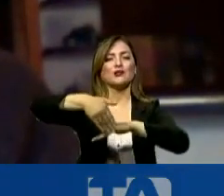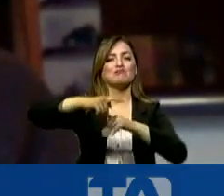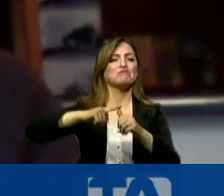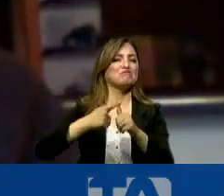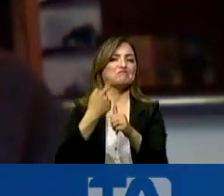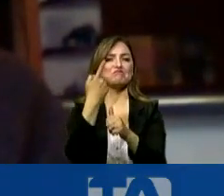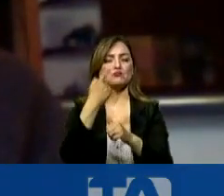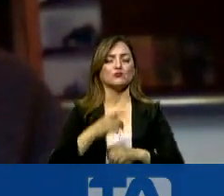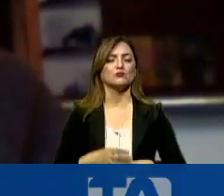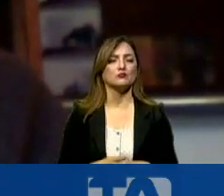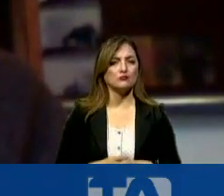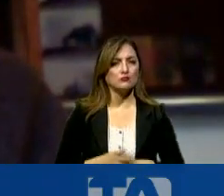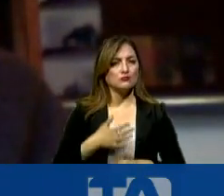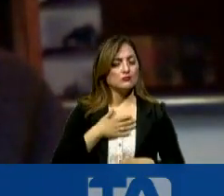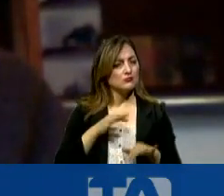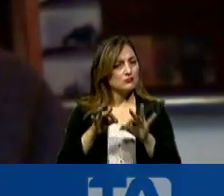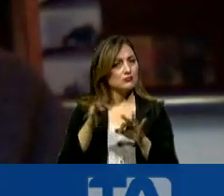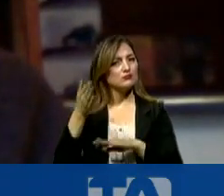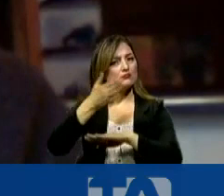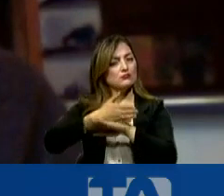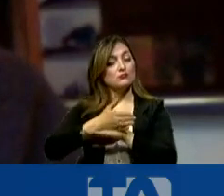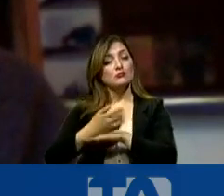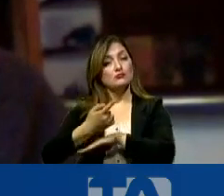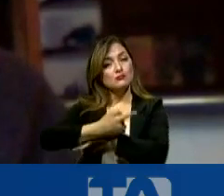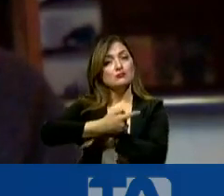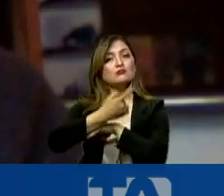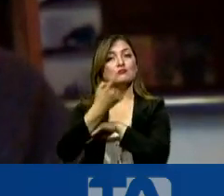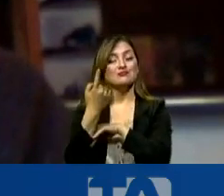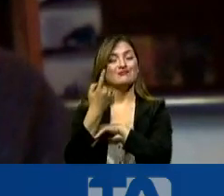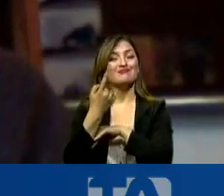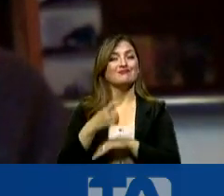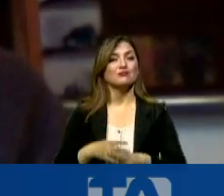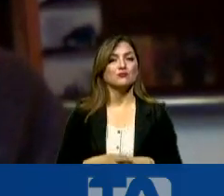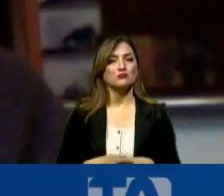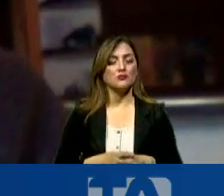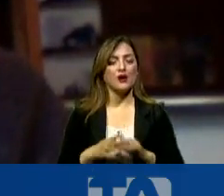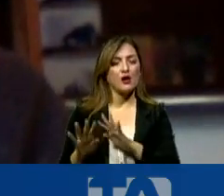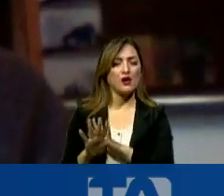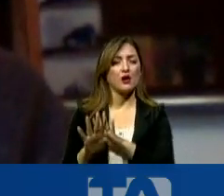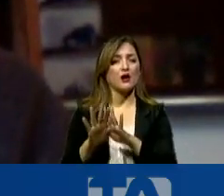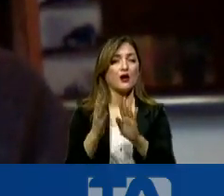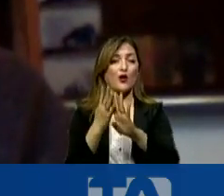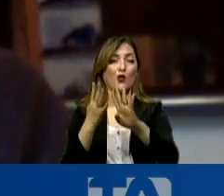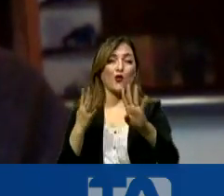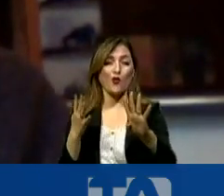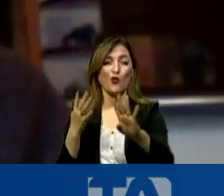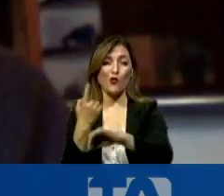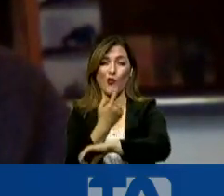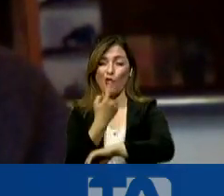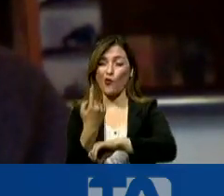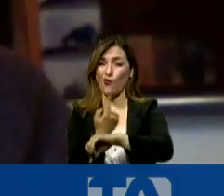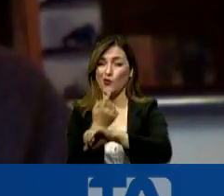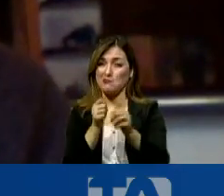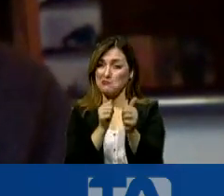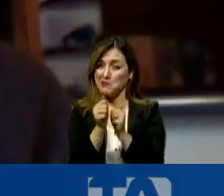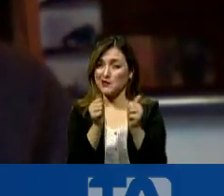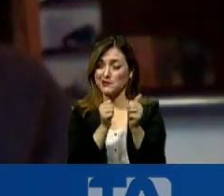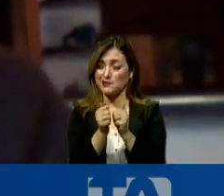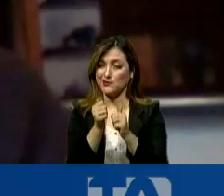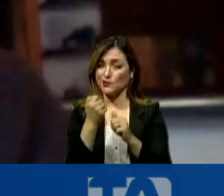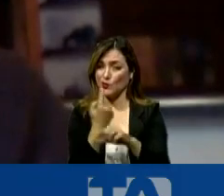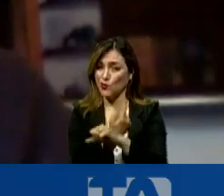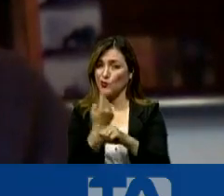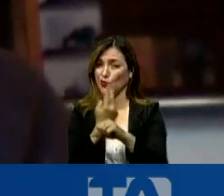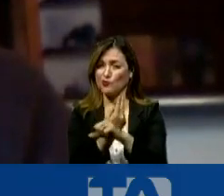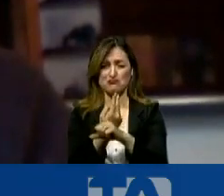que hace unos días prácticamente colapsó teníamos colas no de ahora sino de días para que pasen los extranjeros y también